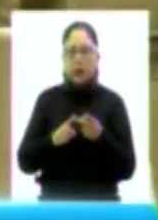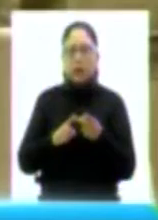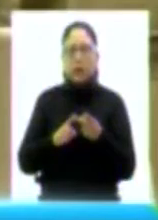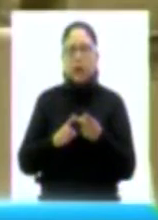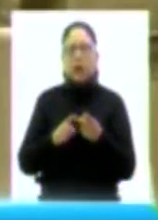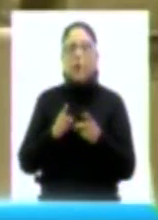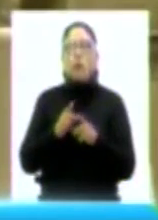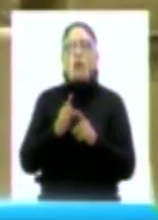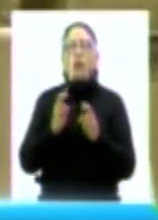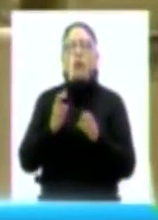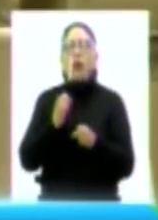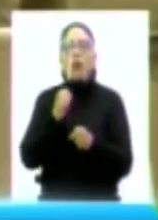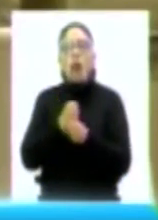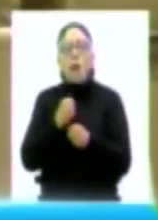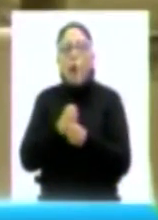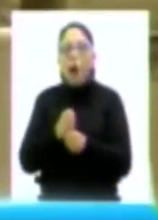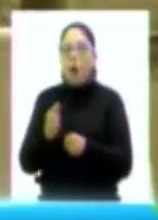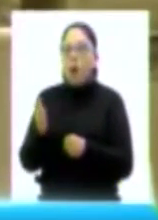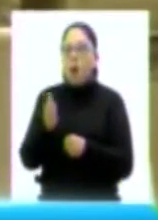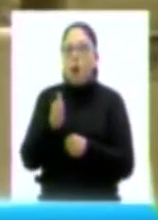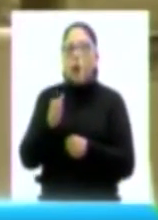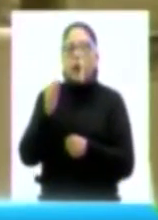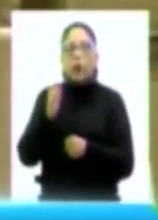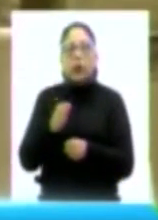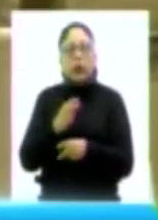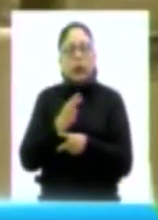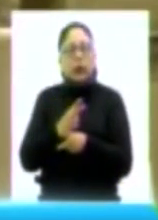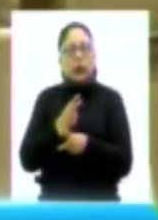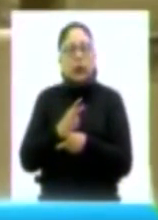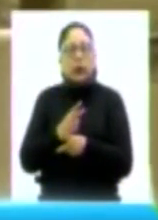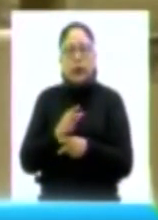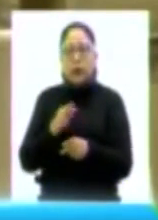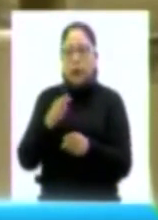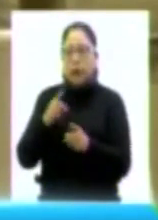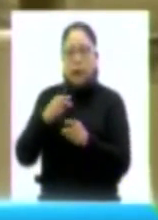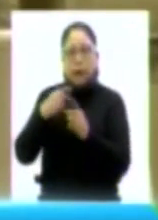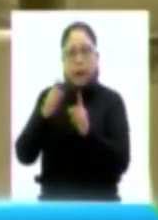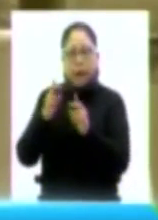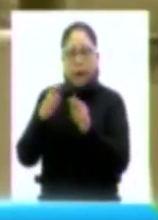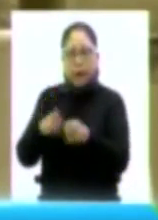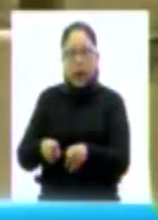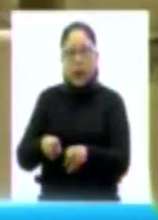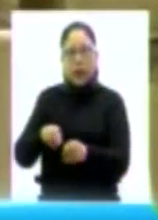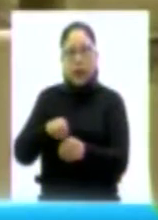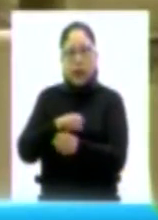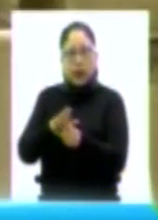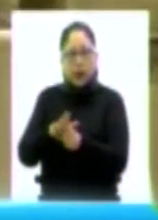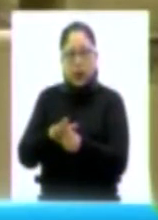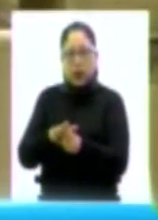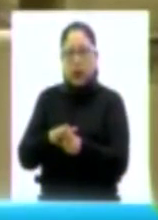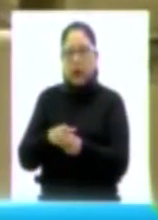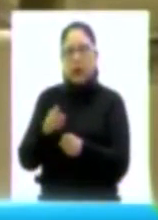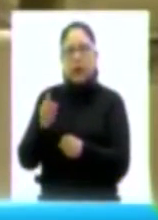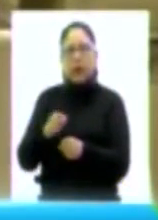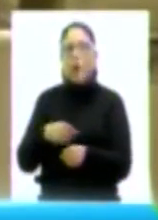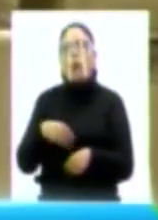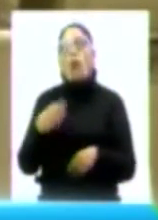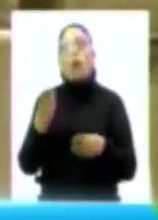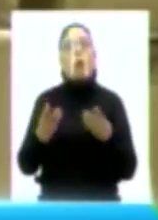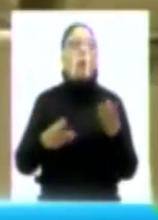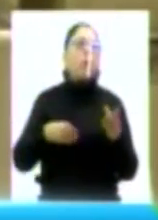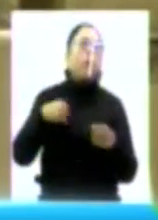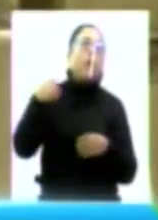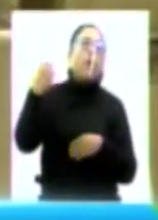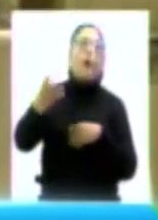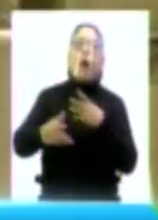las fuentes de trabajo, allá donde esté participando, que si sabe que tiene el coronavirus, que no ande propagando